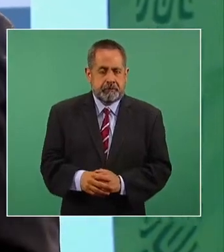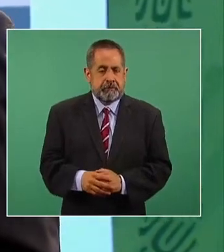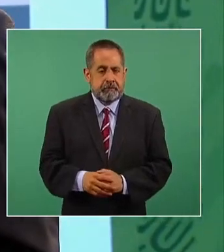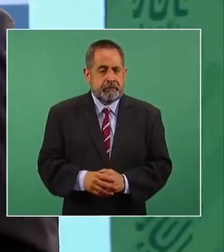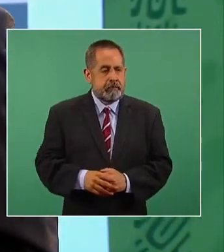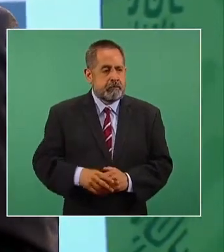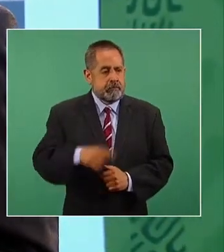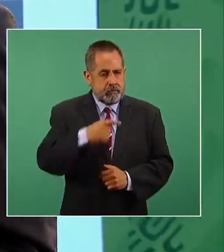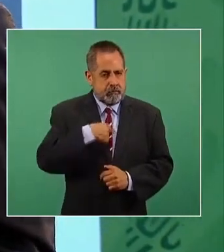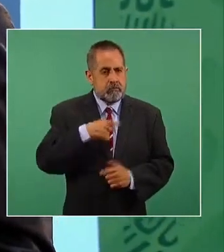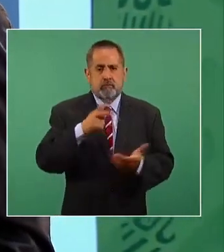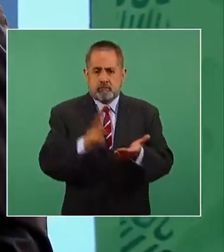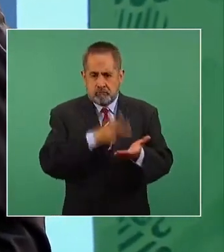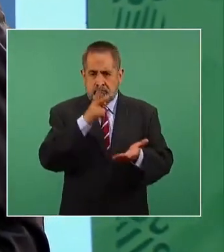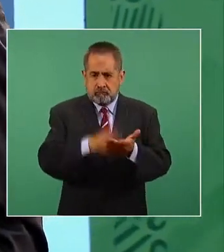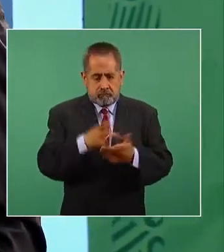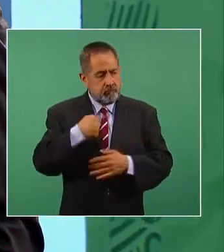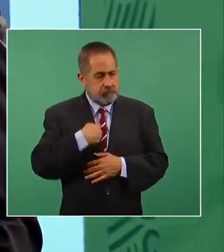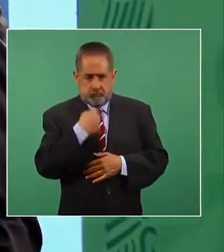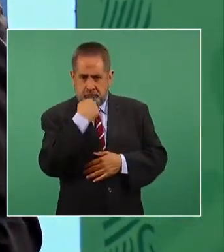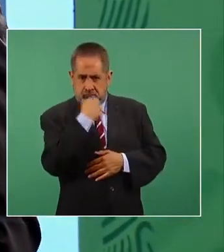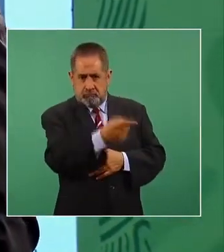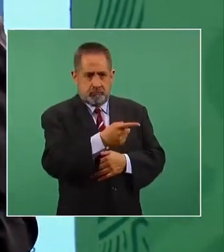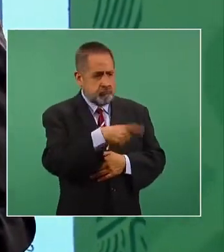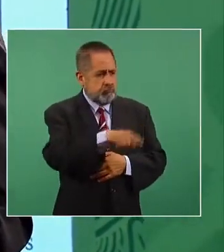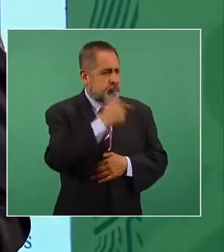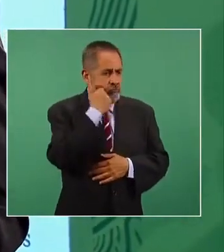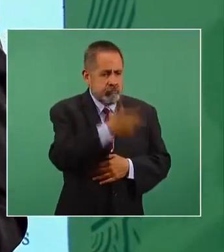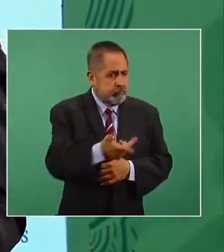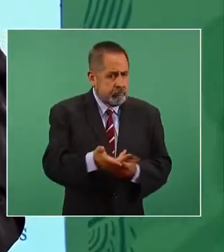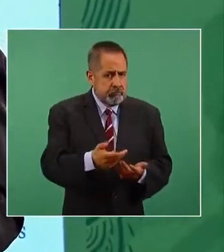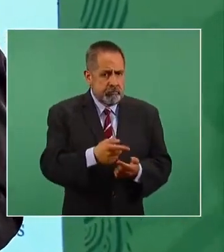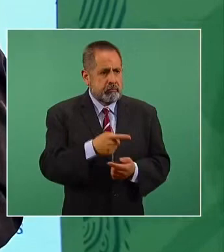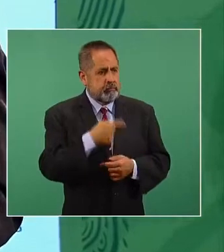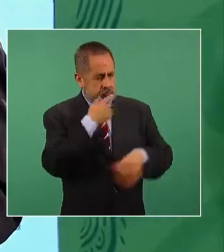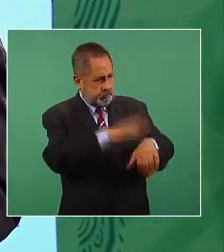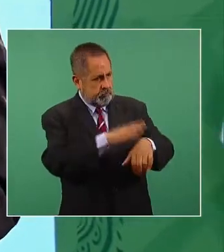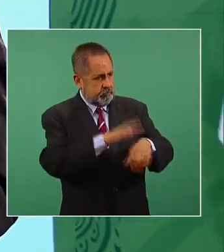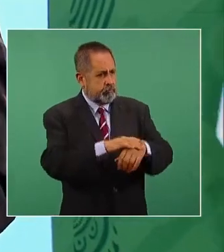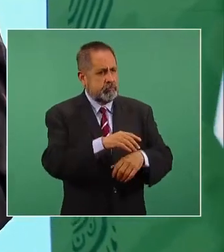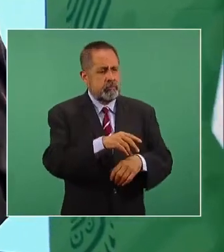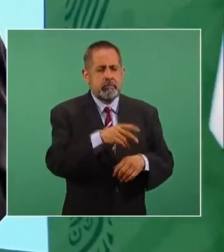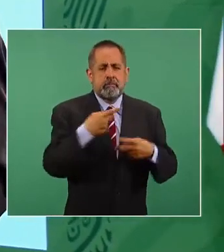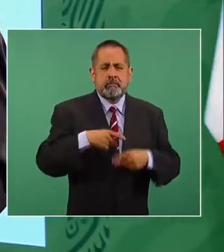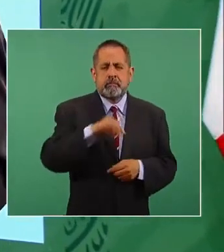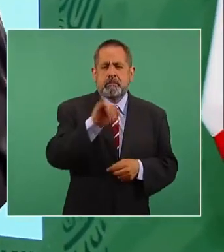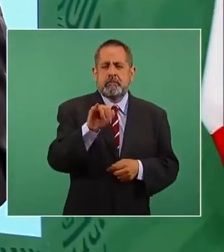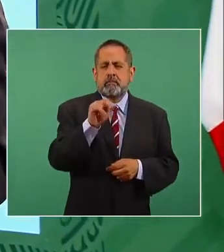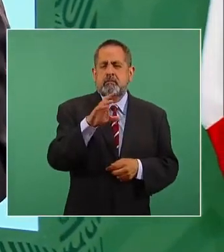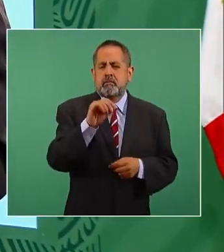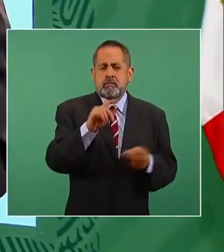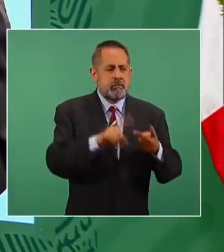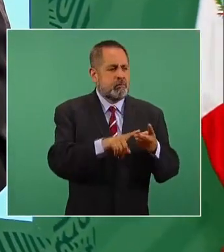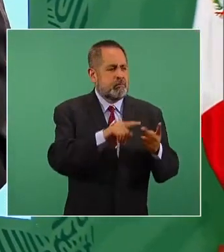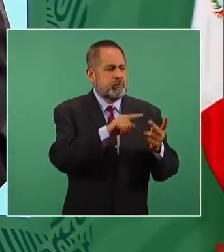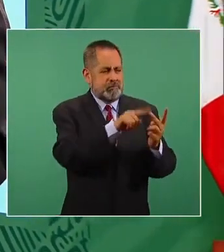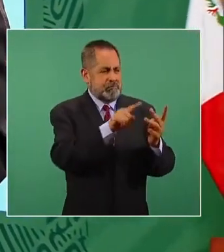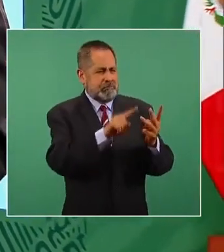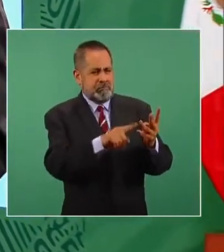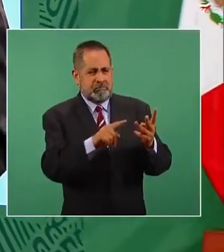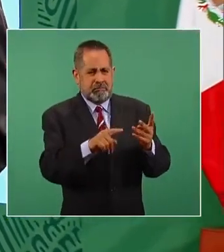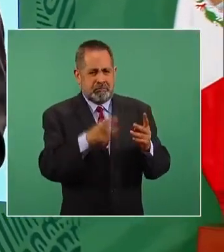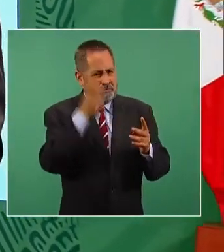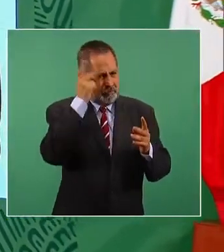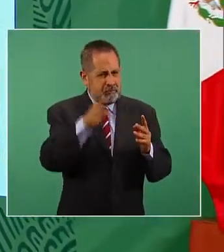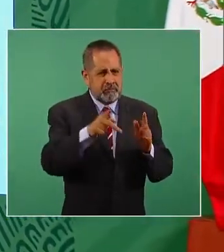le mandé a decir varias veces, nada más que no quisieron, a Junco, el del Reforma, y a Ili, el de